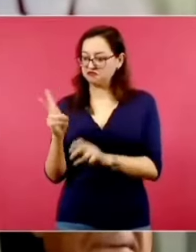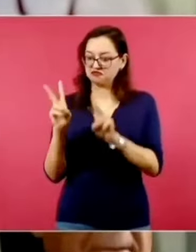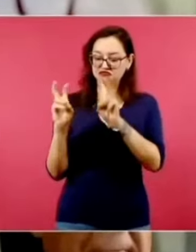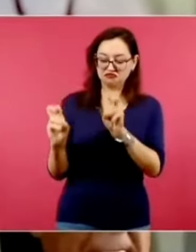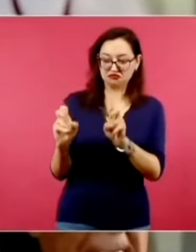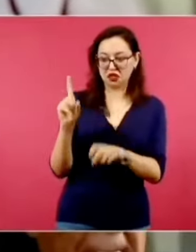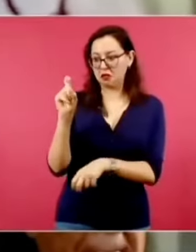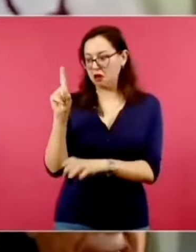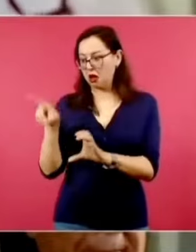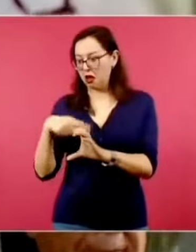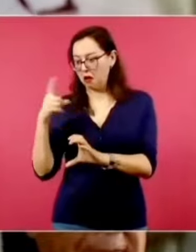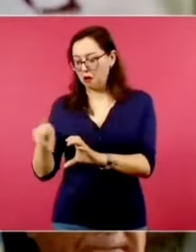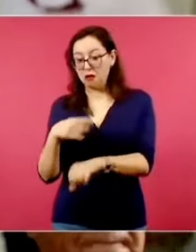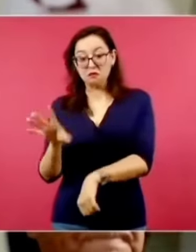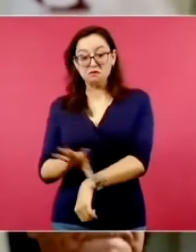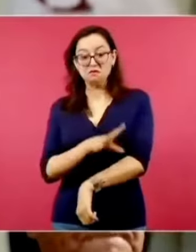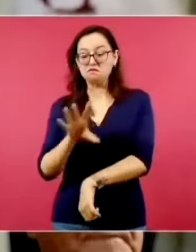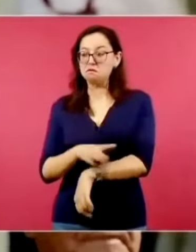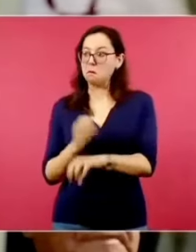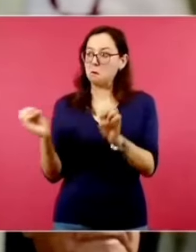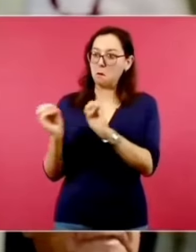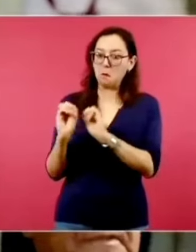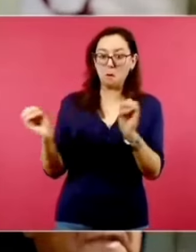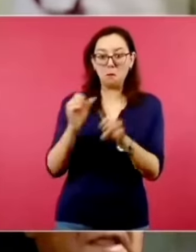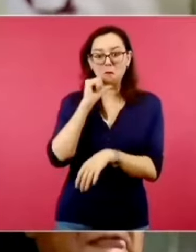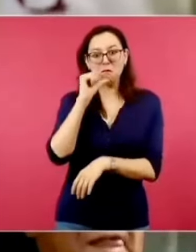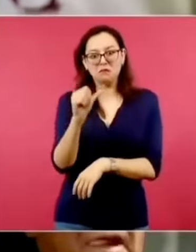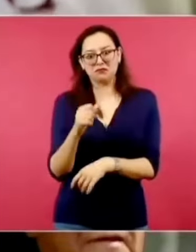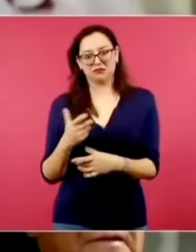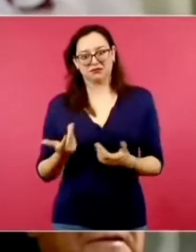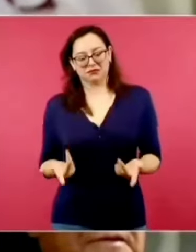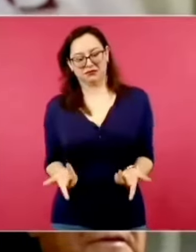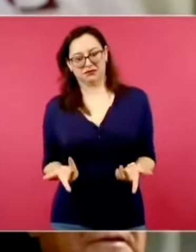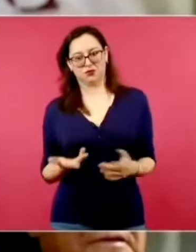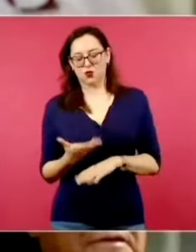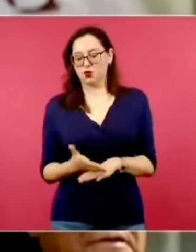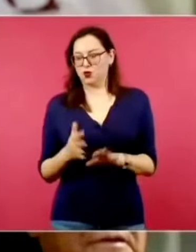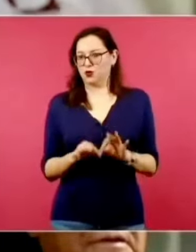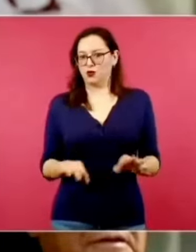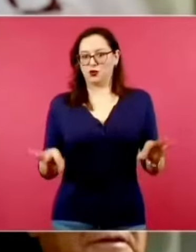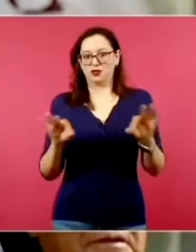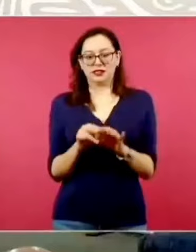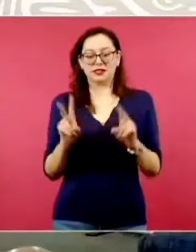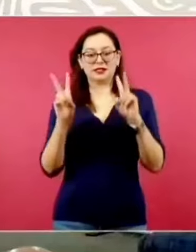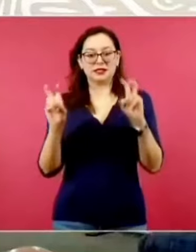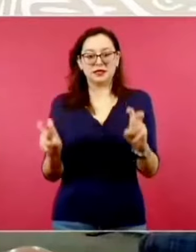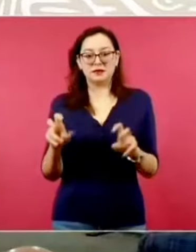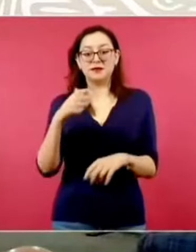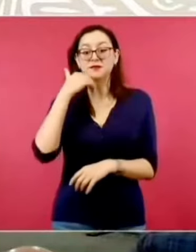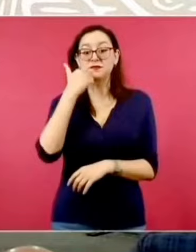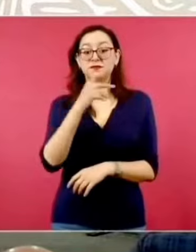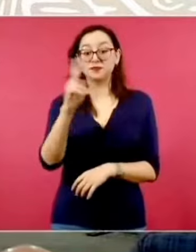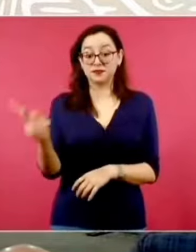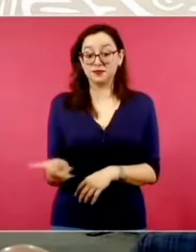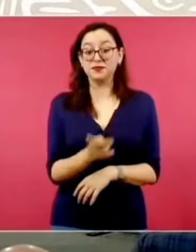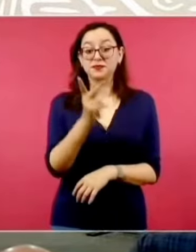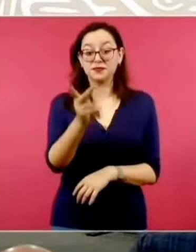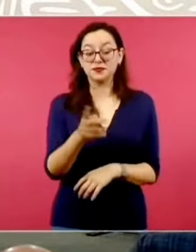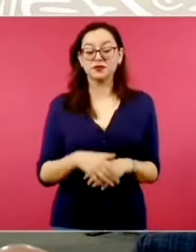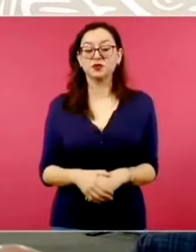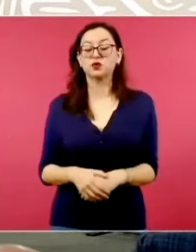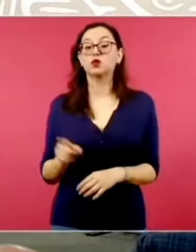de Electricidad y yo le quisiera preguntar así este va a hablar con la